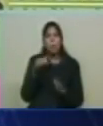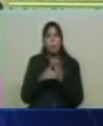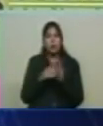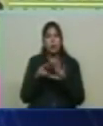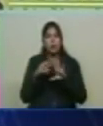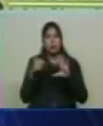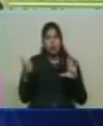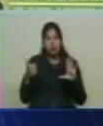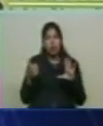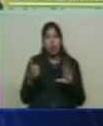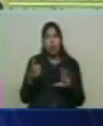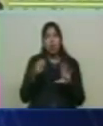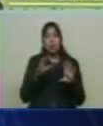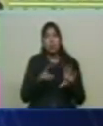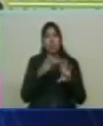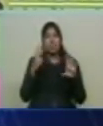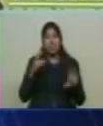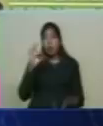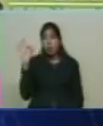el 17%,